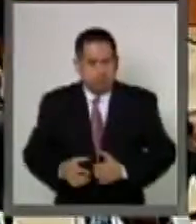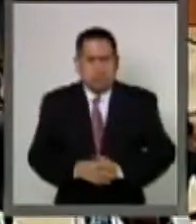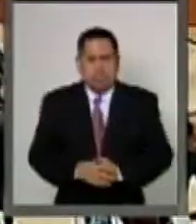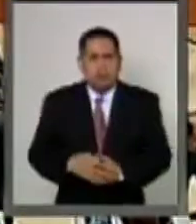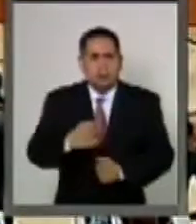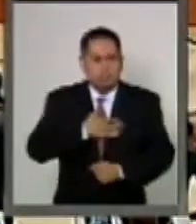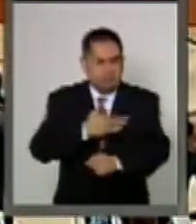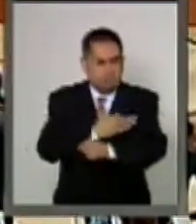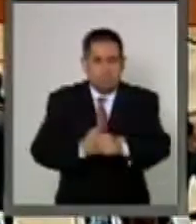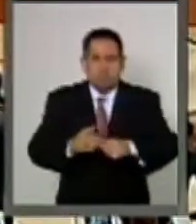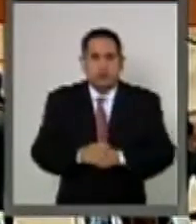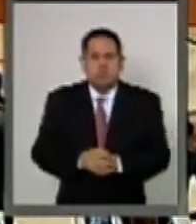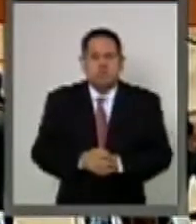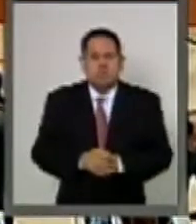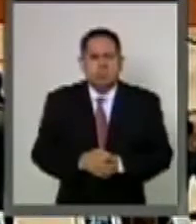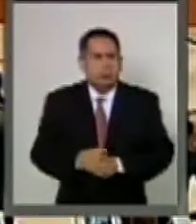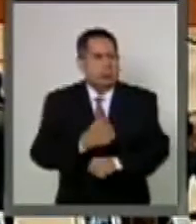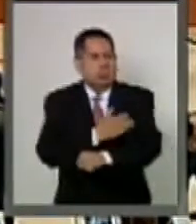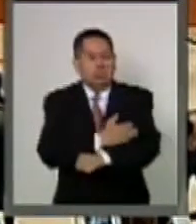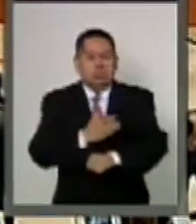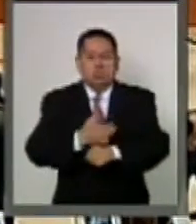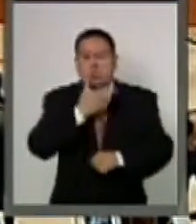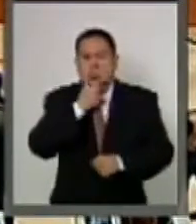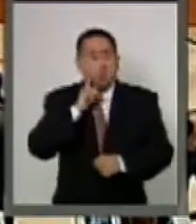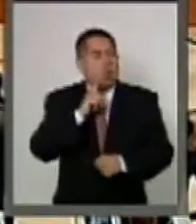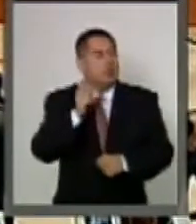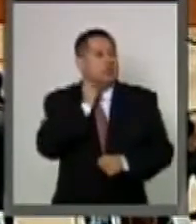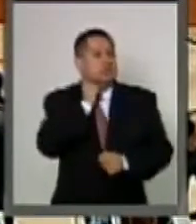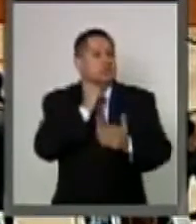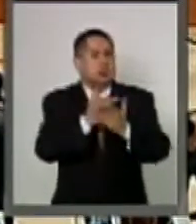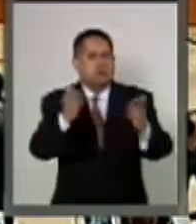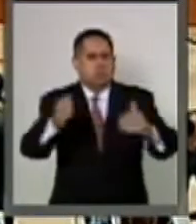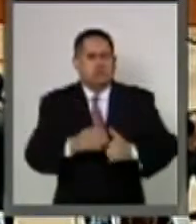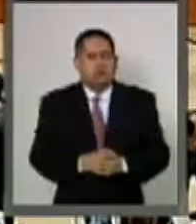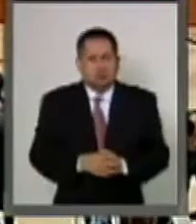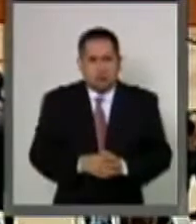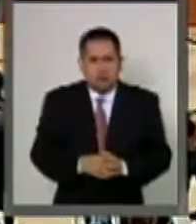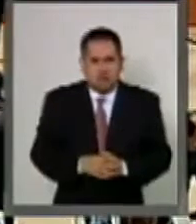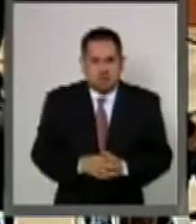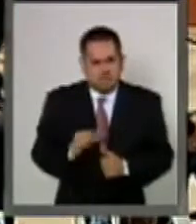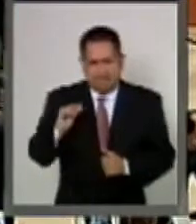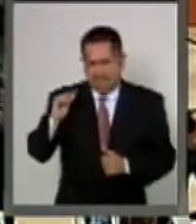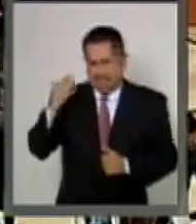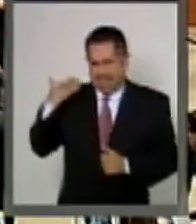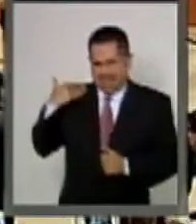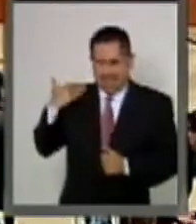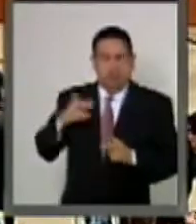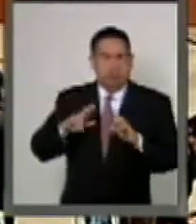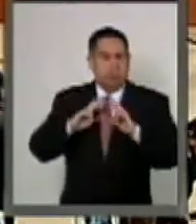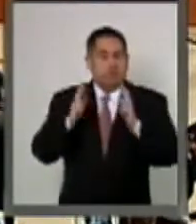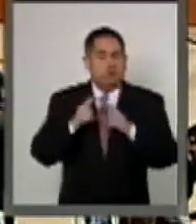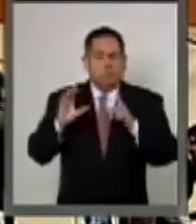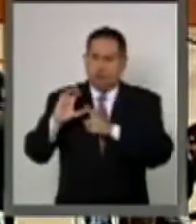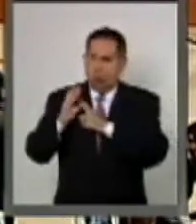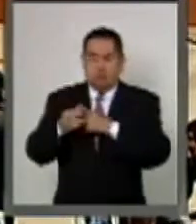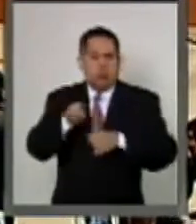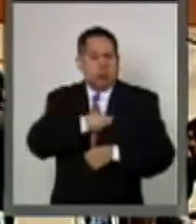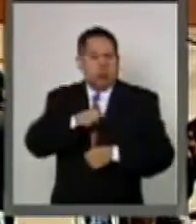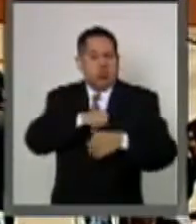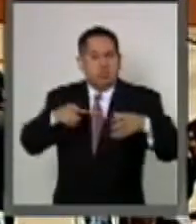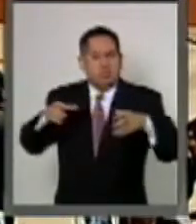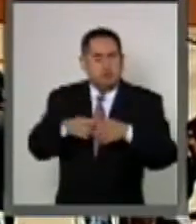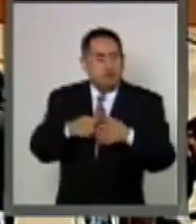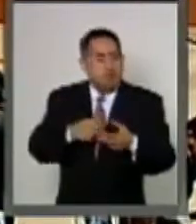Buenas tardes, compañeras y compañeros senadores. Recientemente, en una reunión ordinaria de la Comisión de Salud,